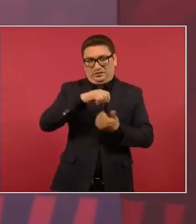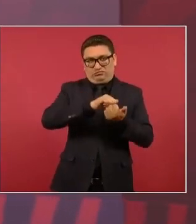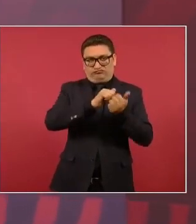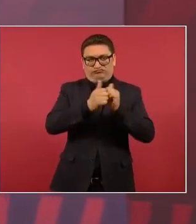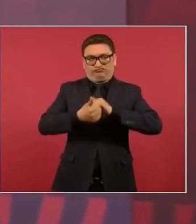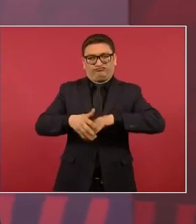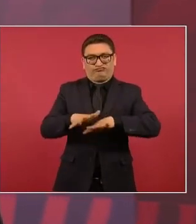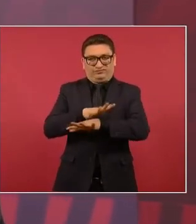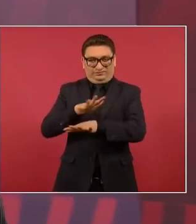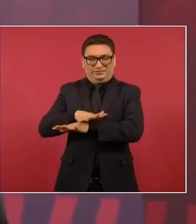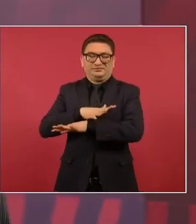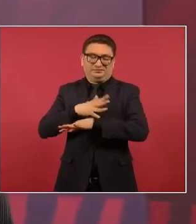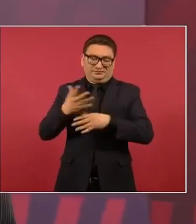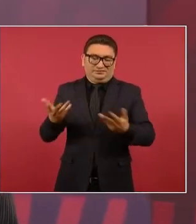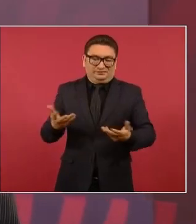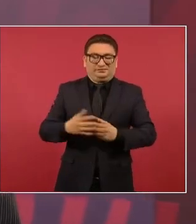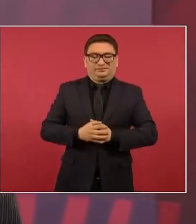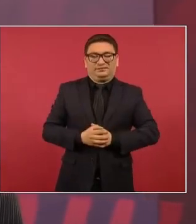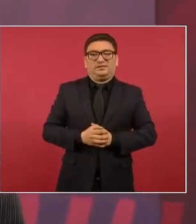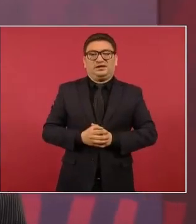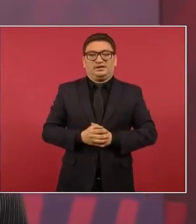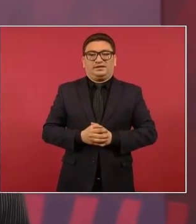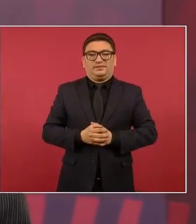Sin embargo, la